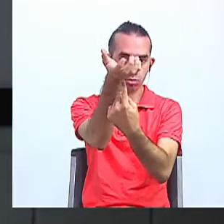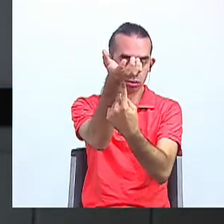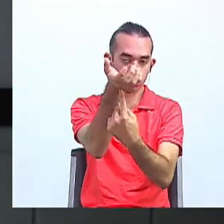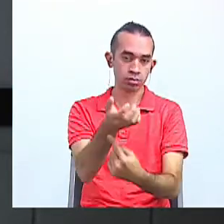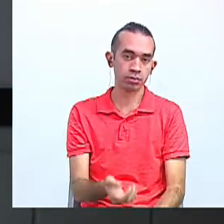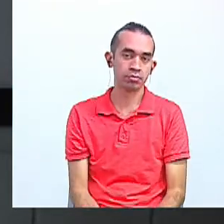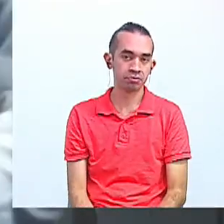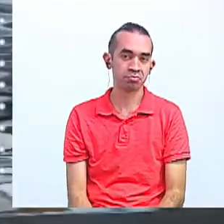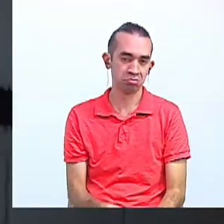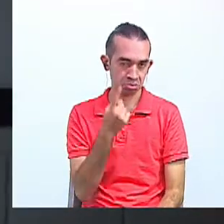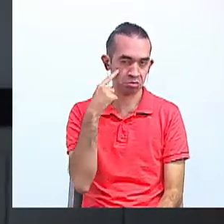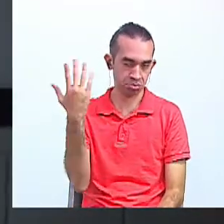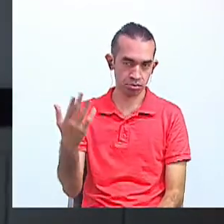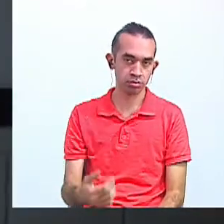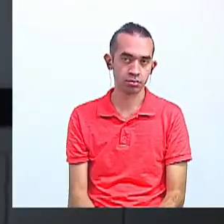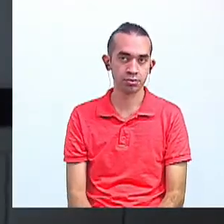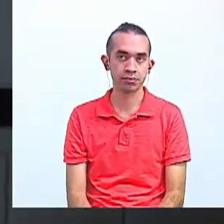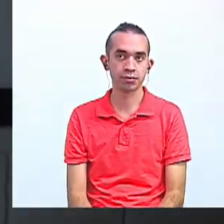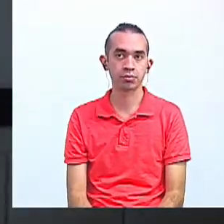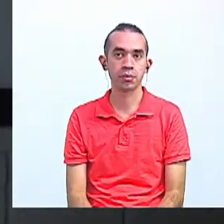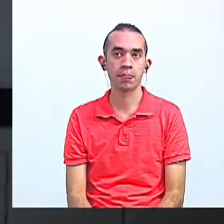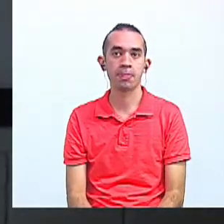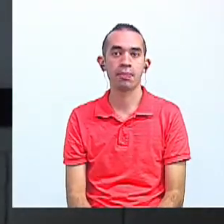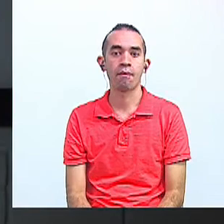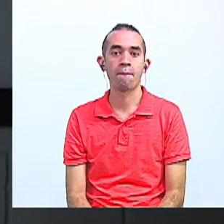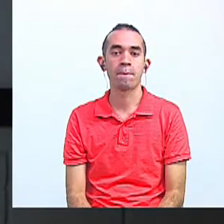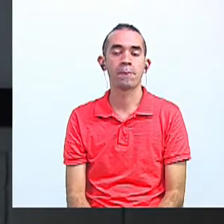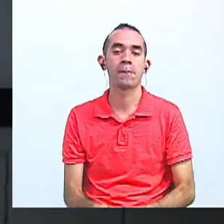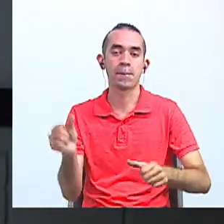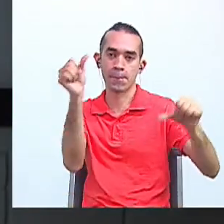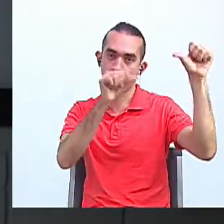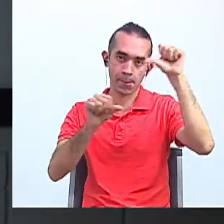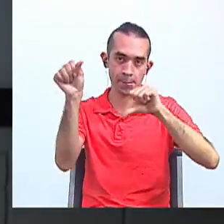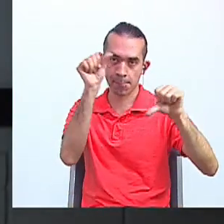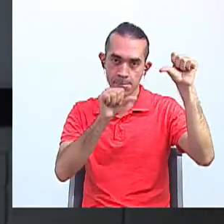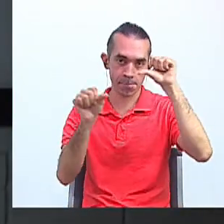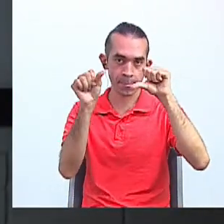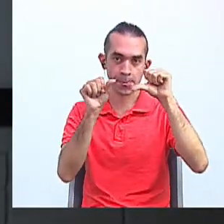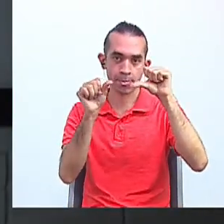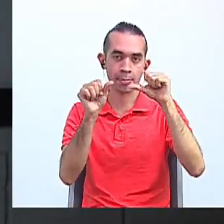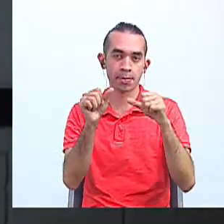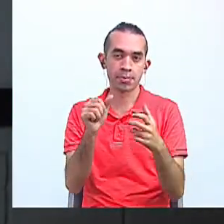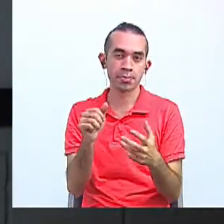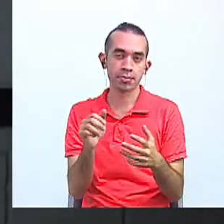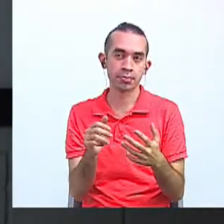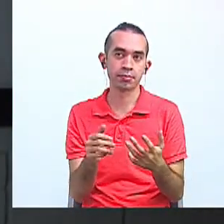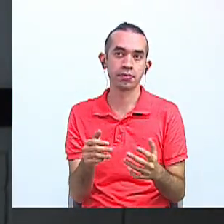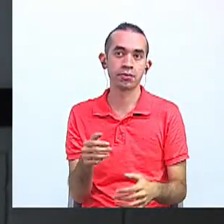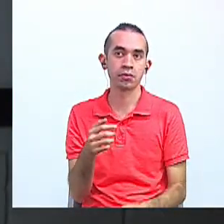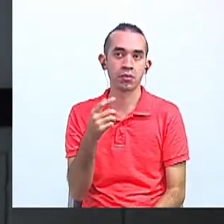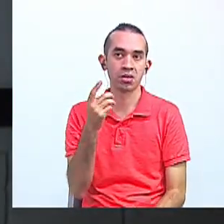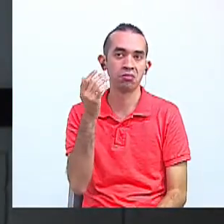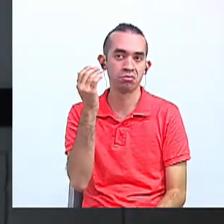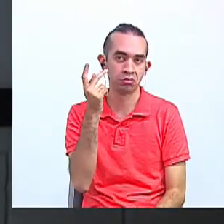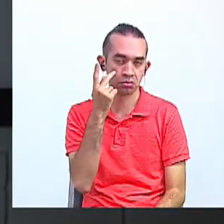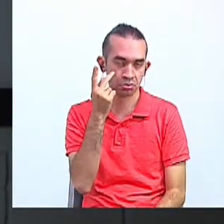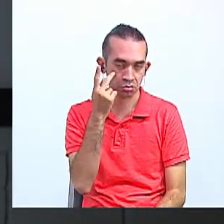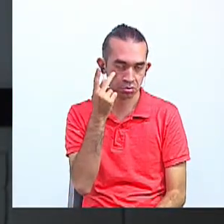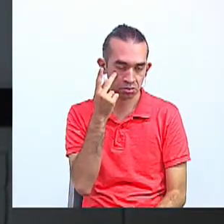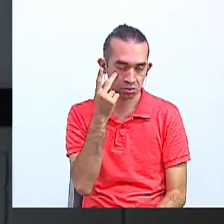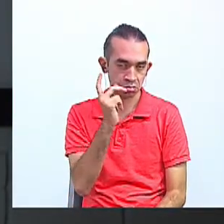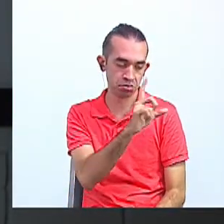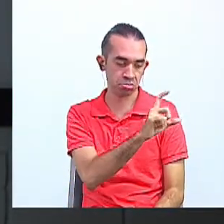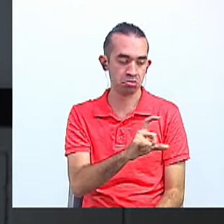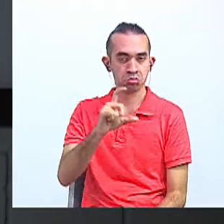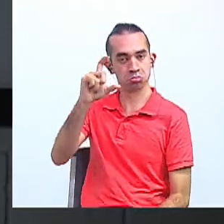Continuemos. Antes de empezar con el experimento, vamos a colocar cada uno de los cilindros. Vamos a empezar